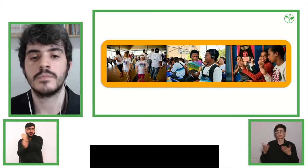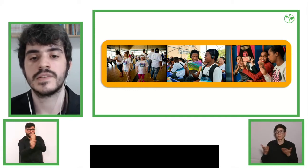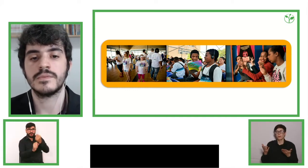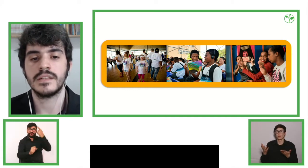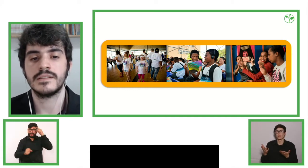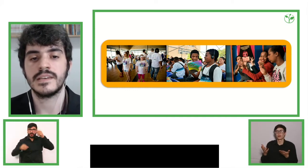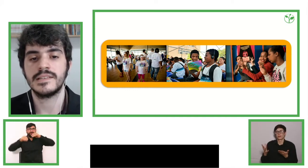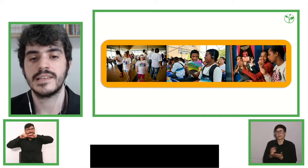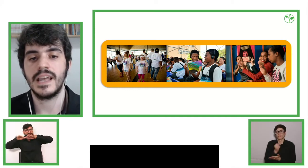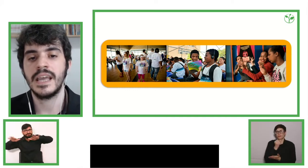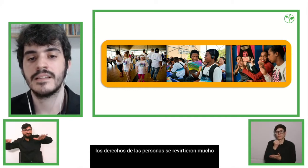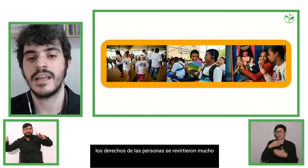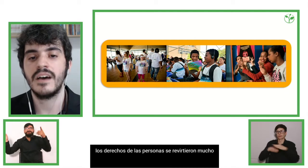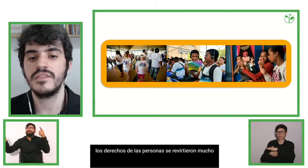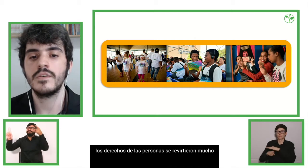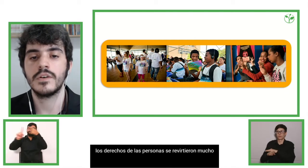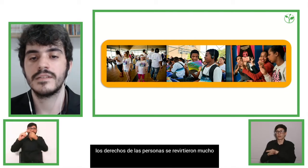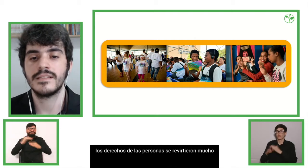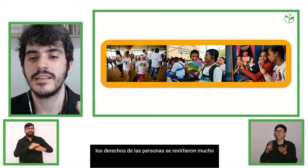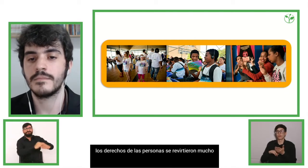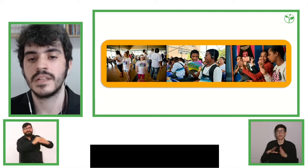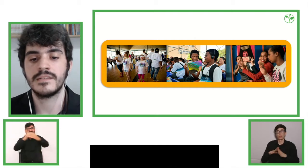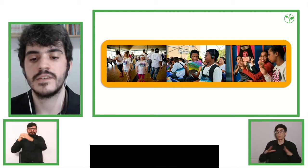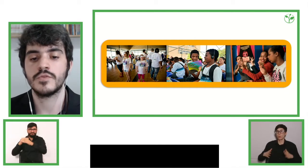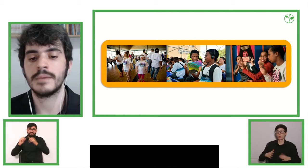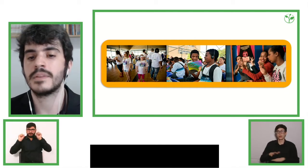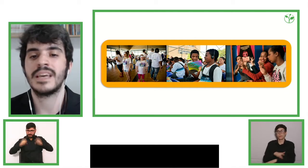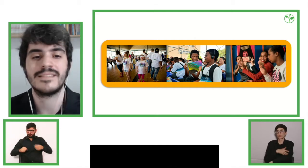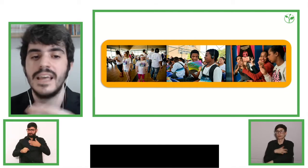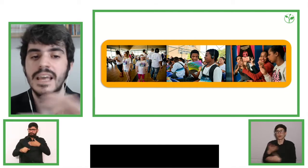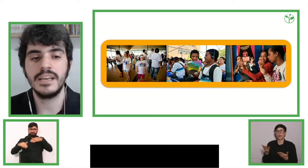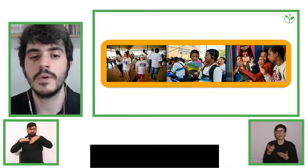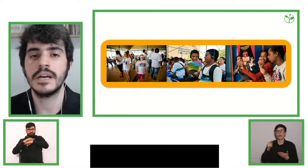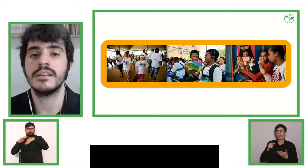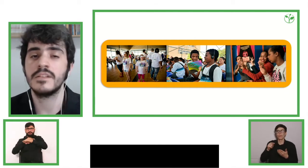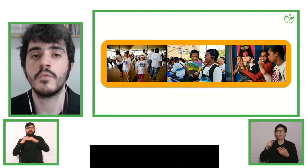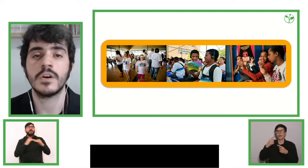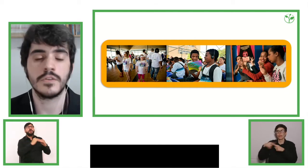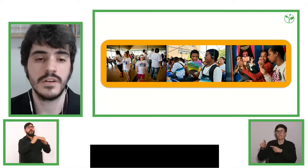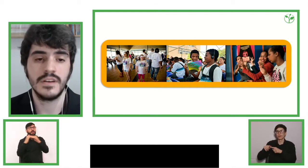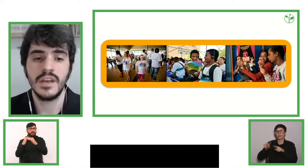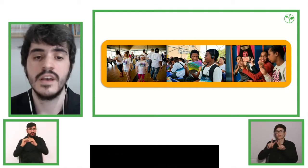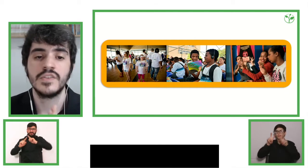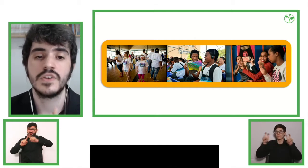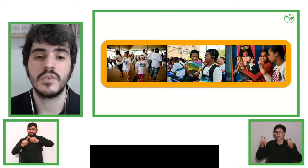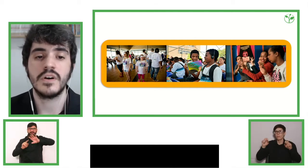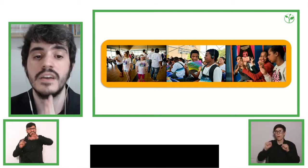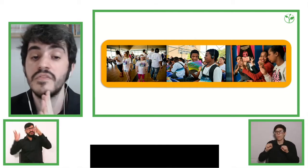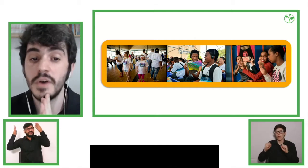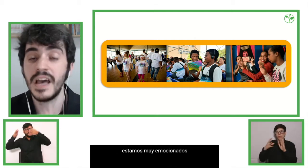muy emocionados respecto de estas nuevas posibilidades y cómo los contenidos pueden replicar en cualquier parte del mundo.